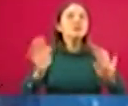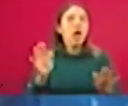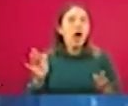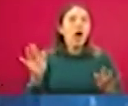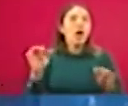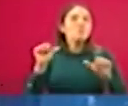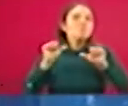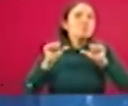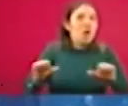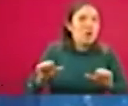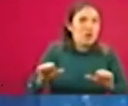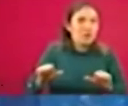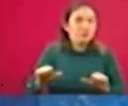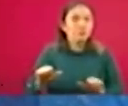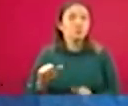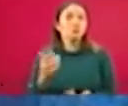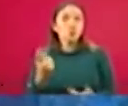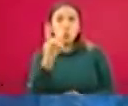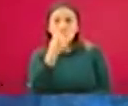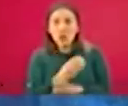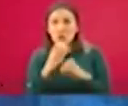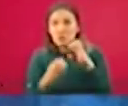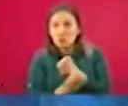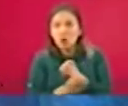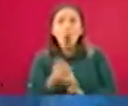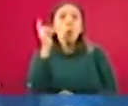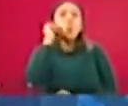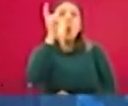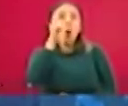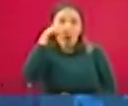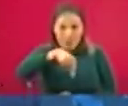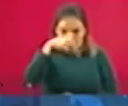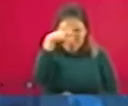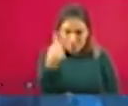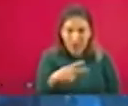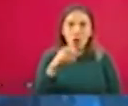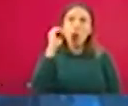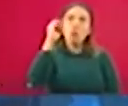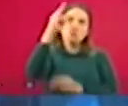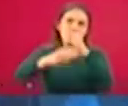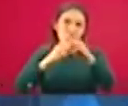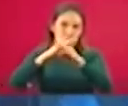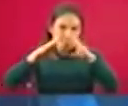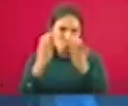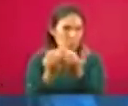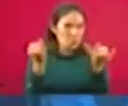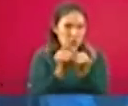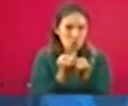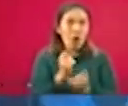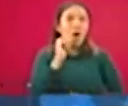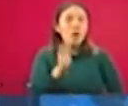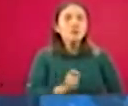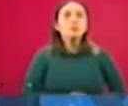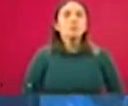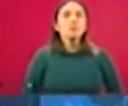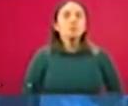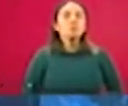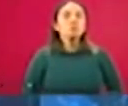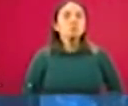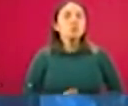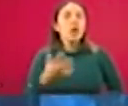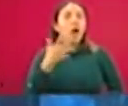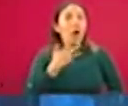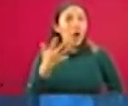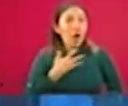reglas de operación, y que fue en su momento concertado desde enero de 2020, precisamente con las asociaciones de